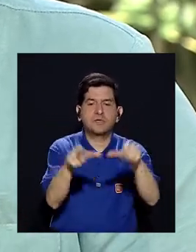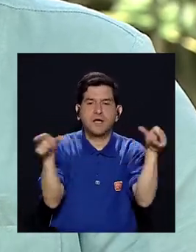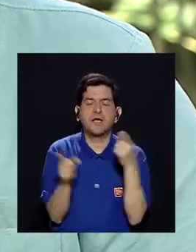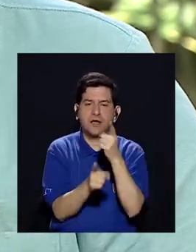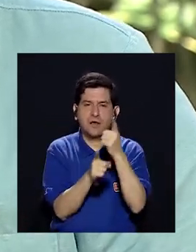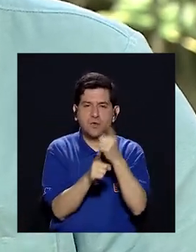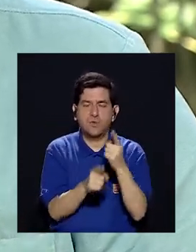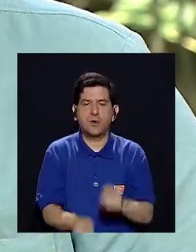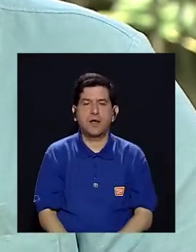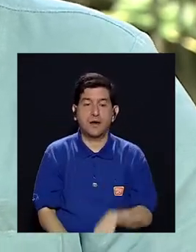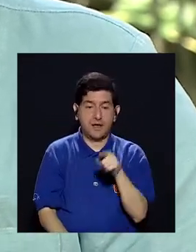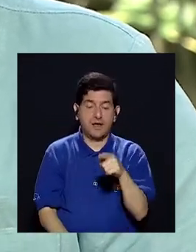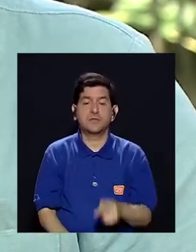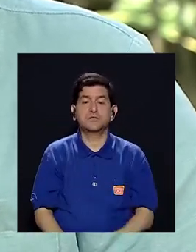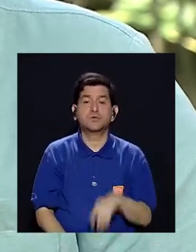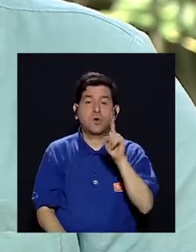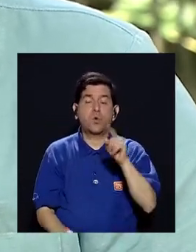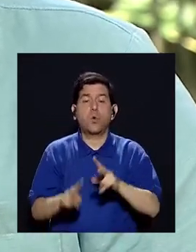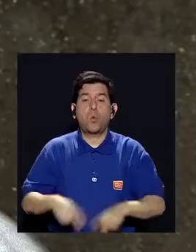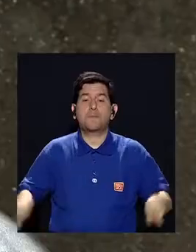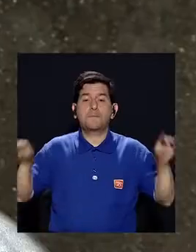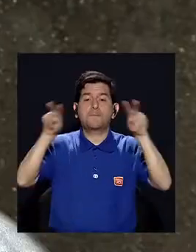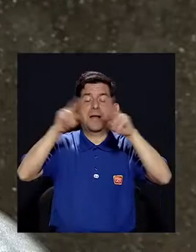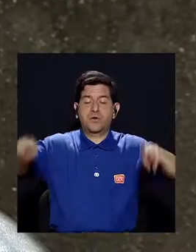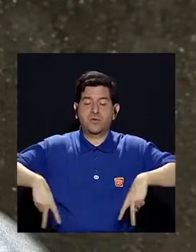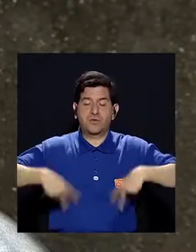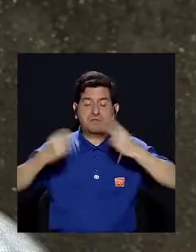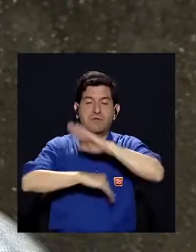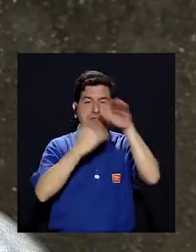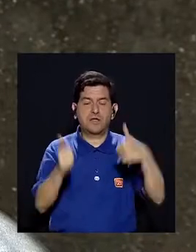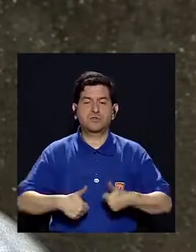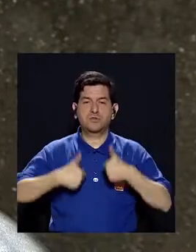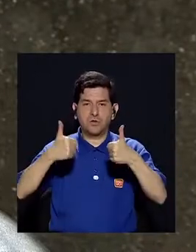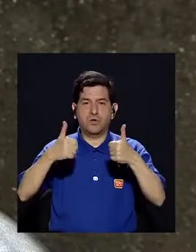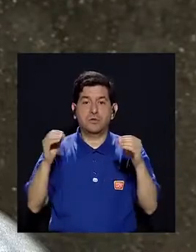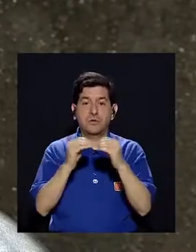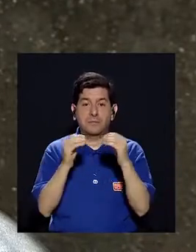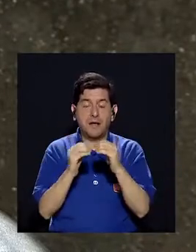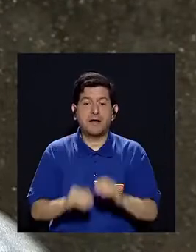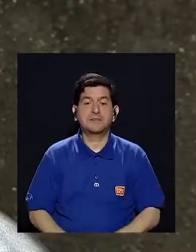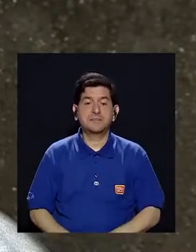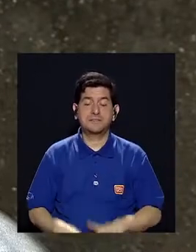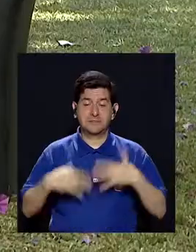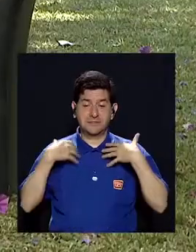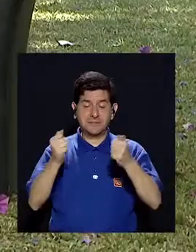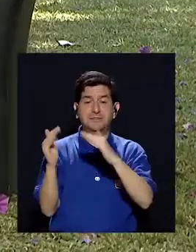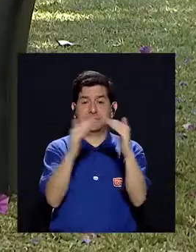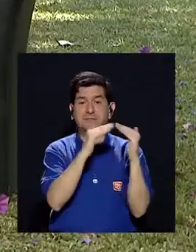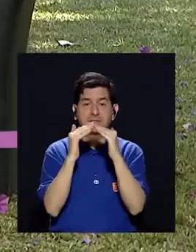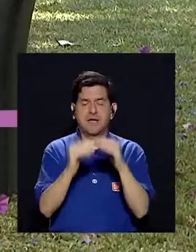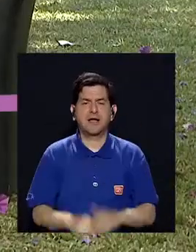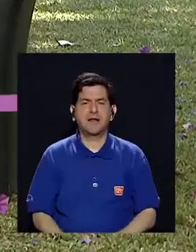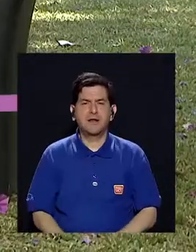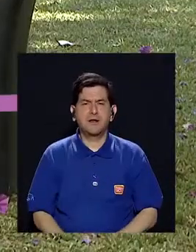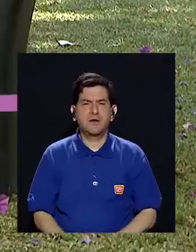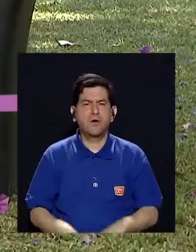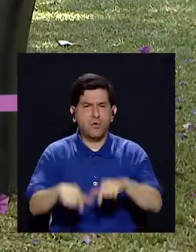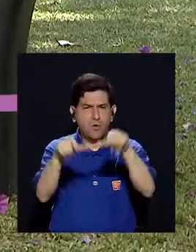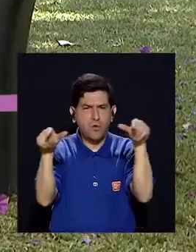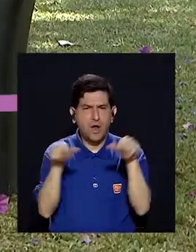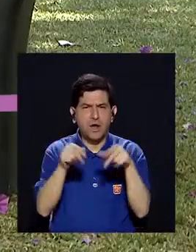corresponde, sea un valor de vida. Exacto. En el que estamos ganando absolutamente todos, pero más la salud de las poblaciones, ¿verdad? Rescato la